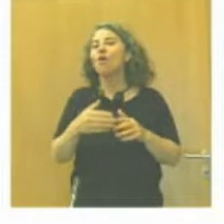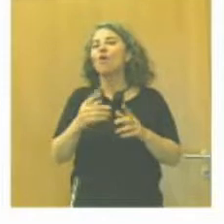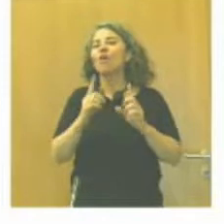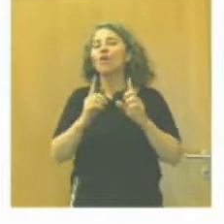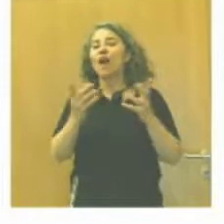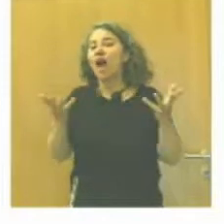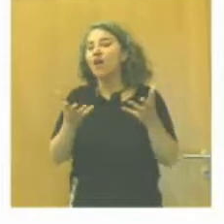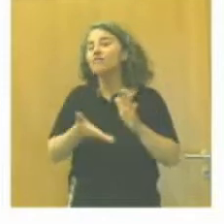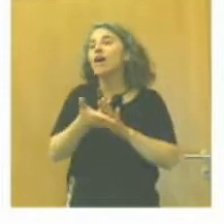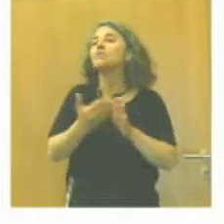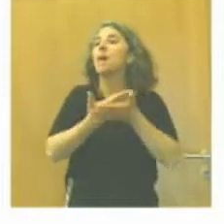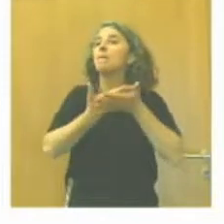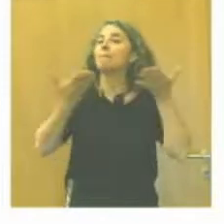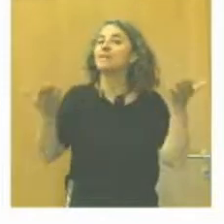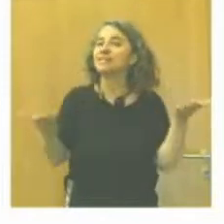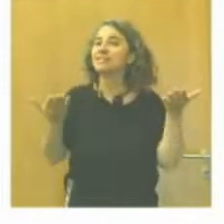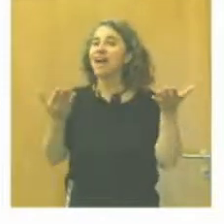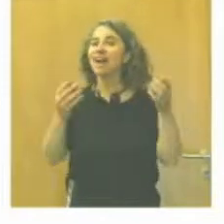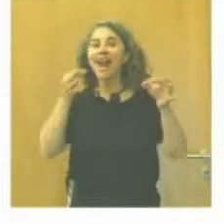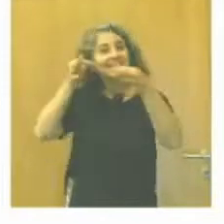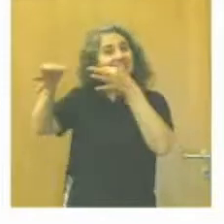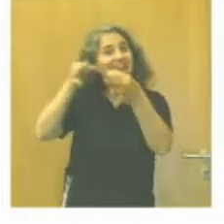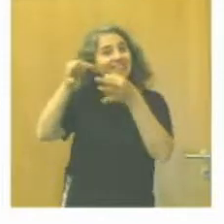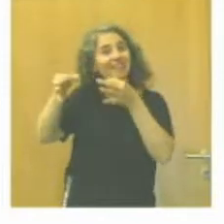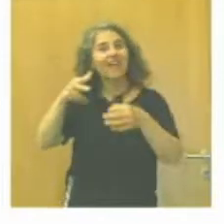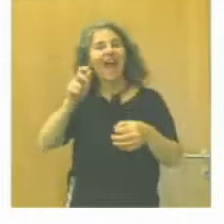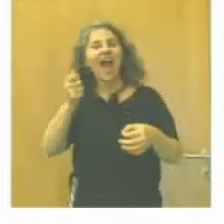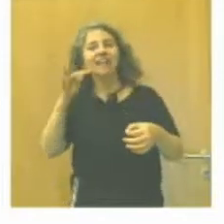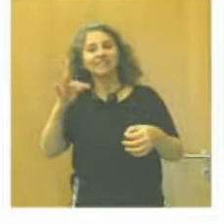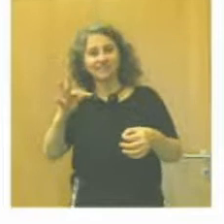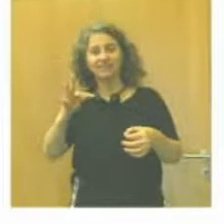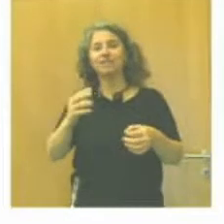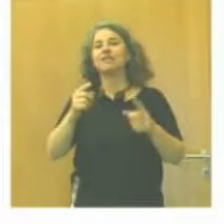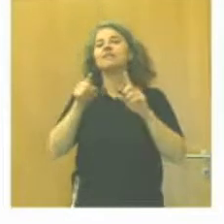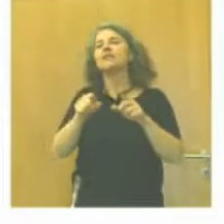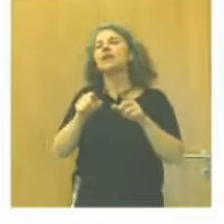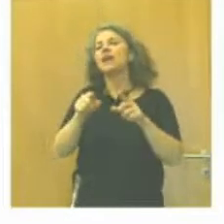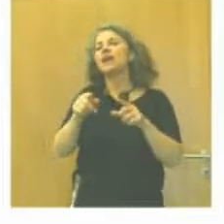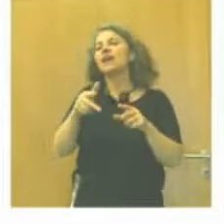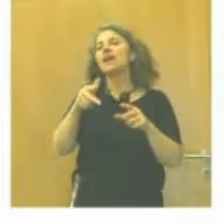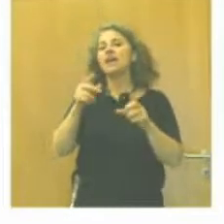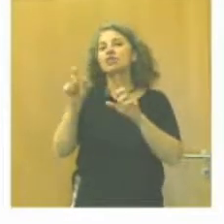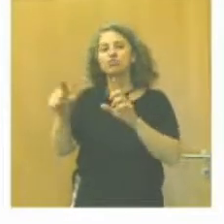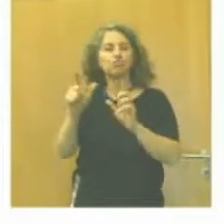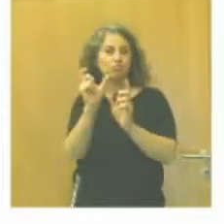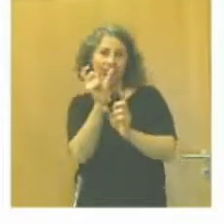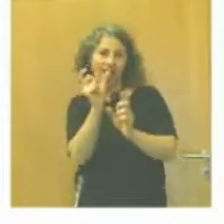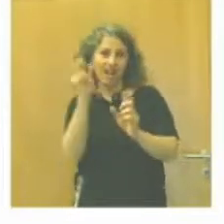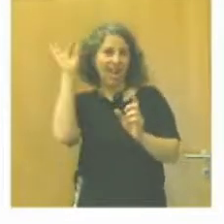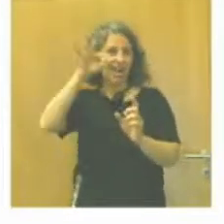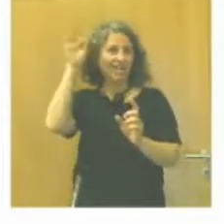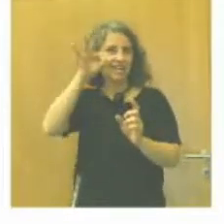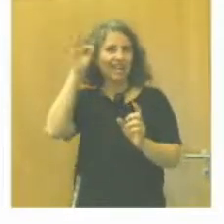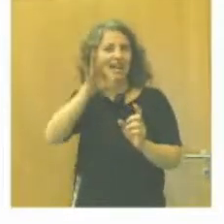vamos a presentar la estrategia de HAT, que se llama HAT por sus signos en inglés, Helping